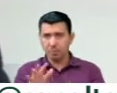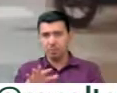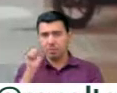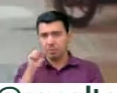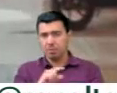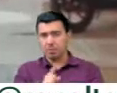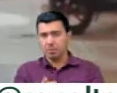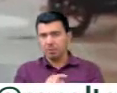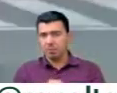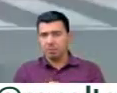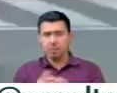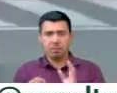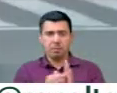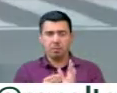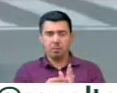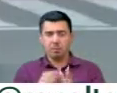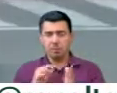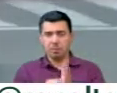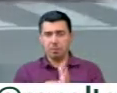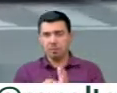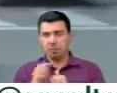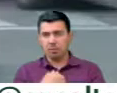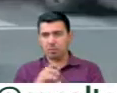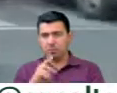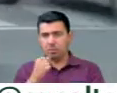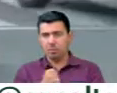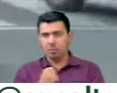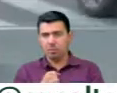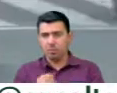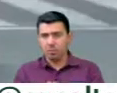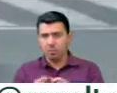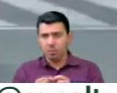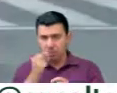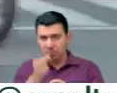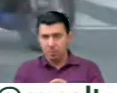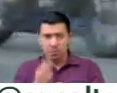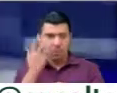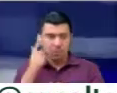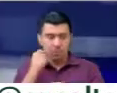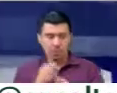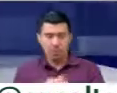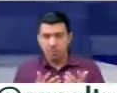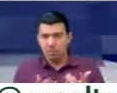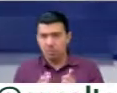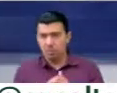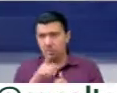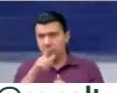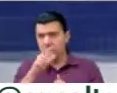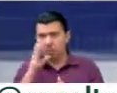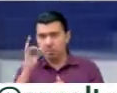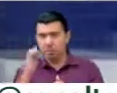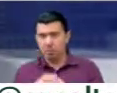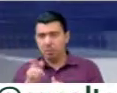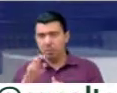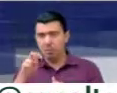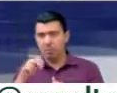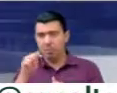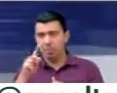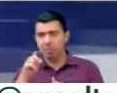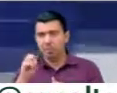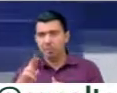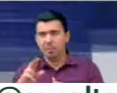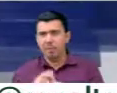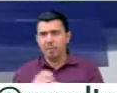de Tránsito. Se espera que en los próximos días el senador Mauricio Aguilar, autor de esta iniciativa, haga